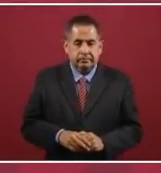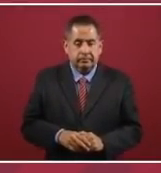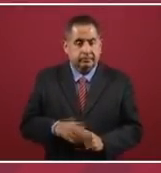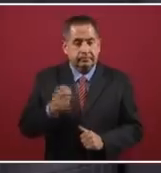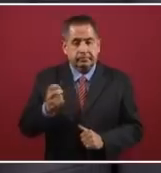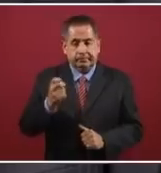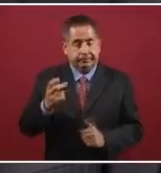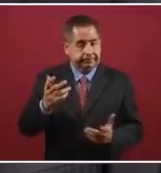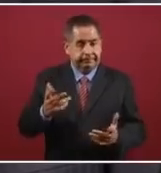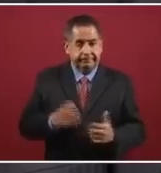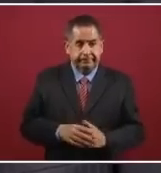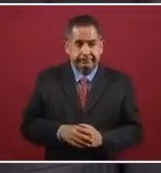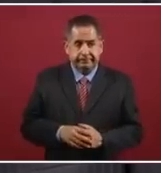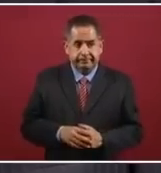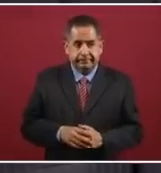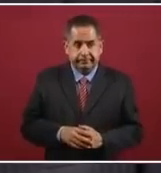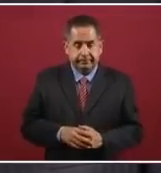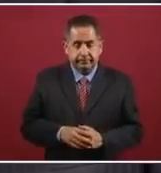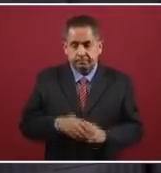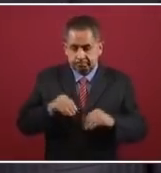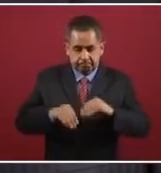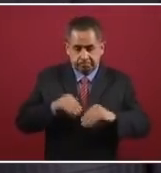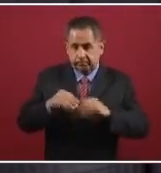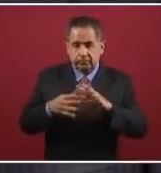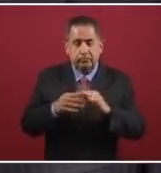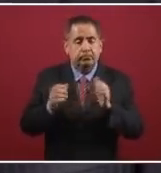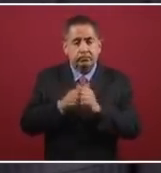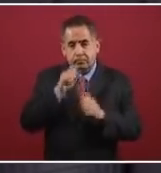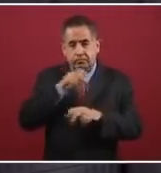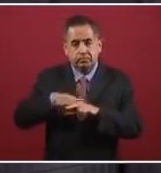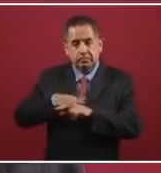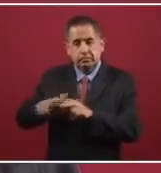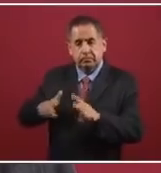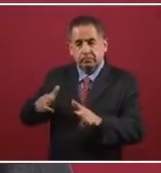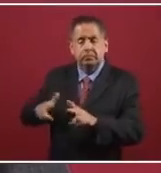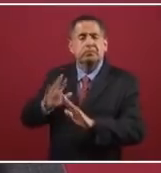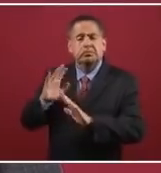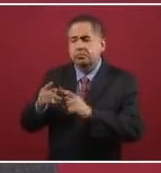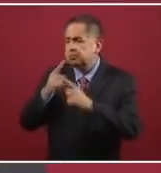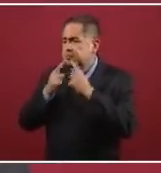Eso lo estamos haciendo también con el Tren Maya, ya se licitó